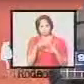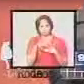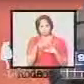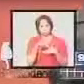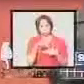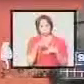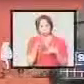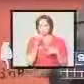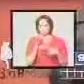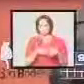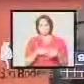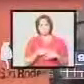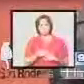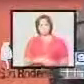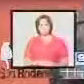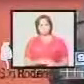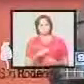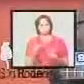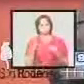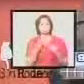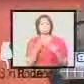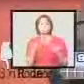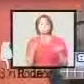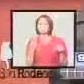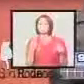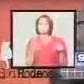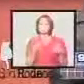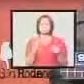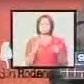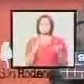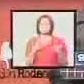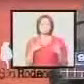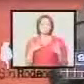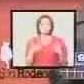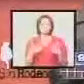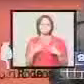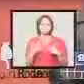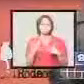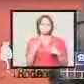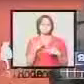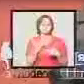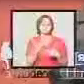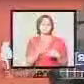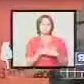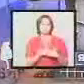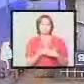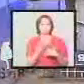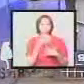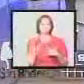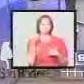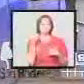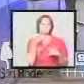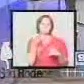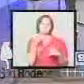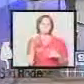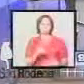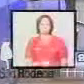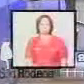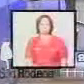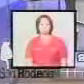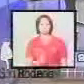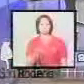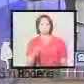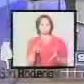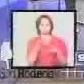que no se podía. A ver qué solución puede haber, tal vez. Gracias. No, muchísimas gracias, don Walter. Quizás lo que el muchacho quiso